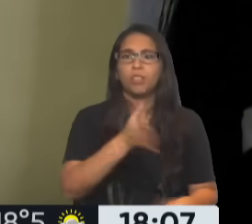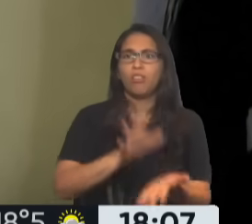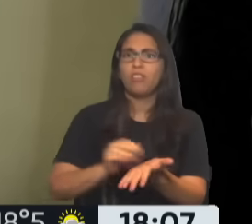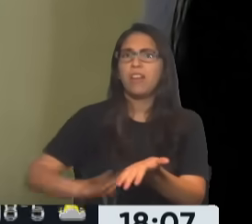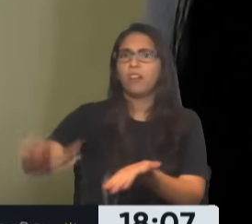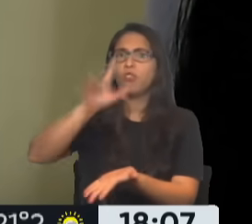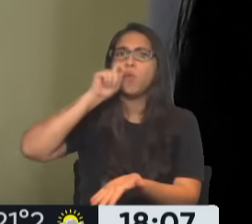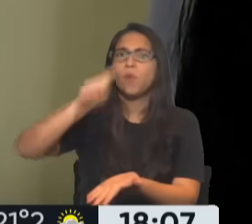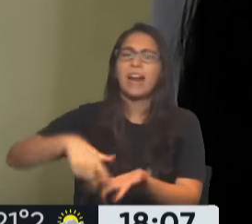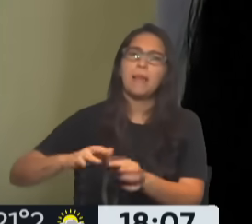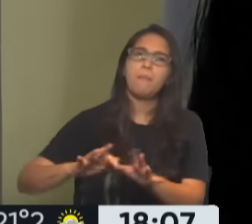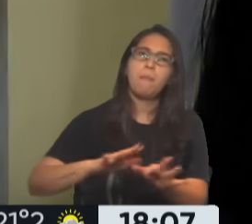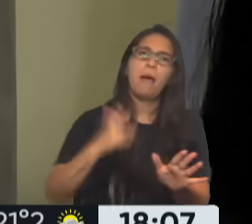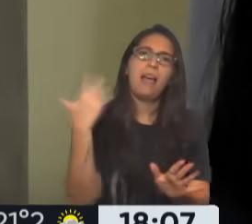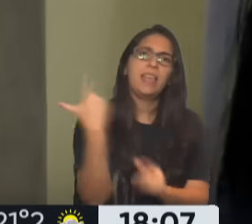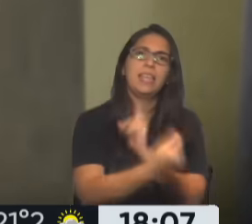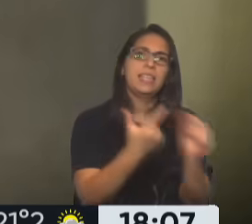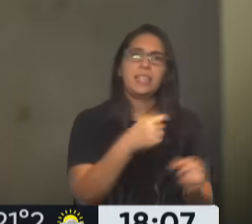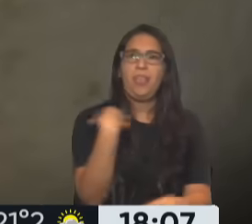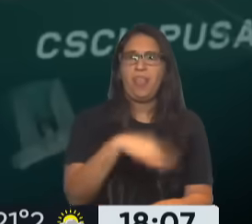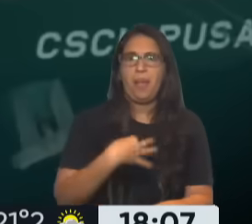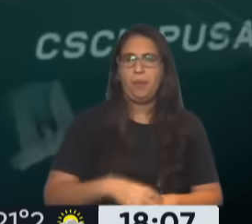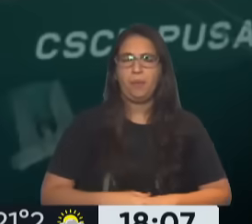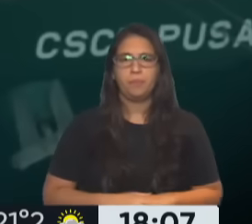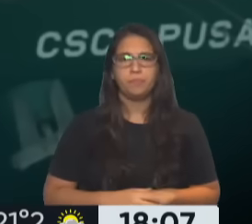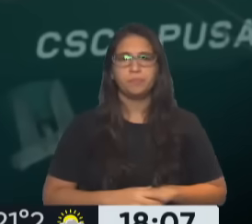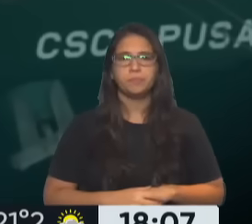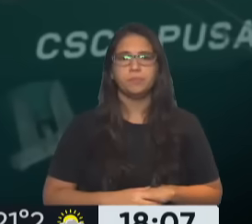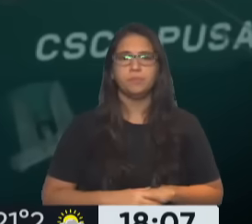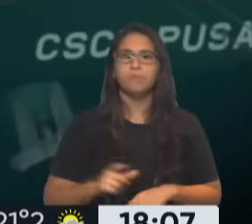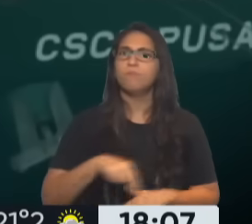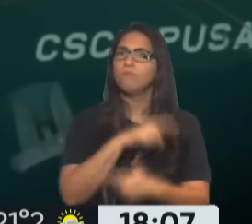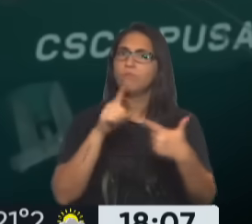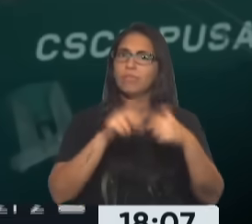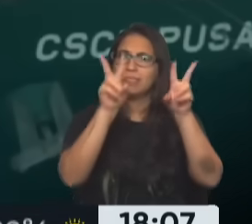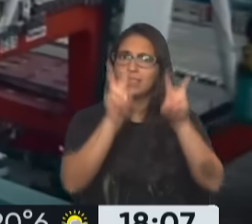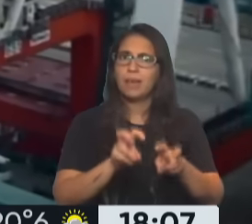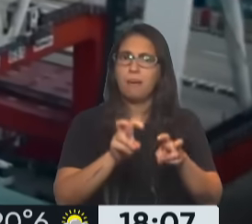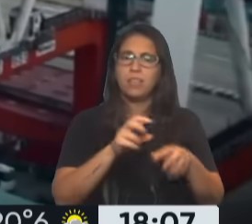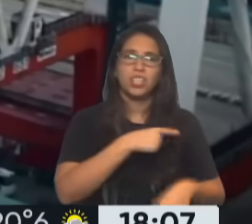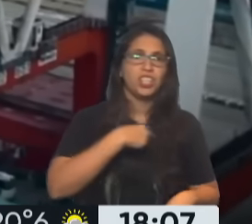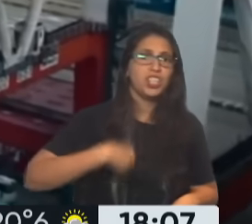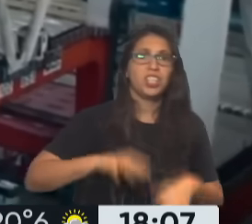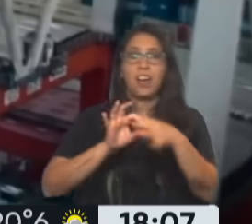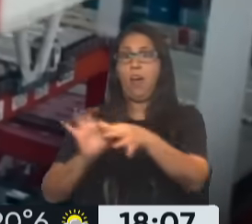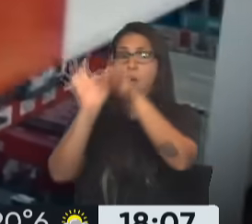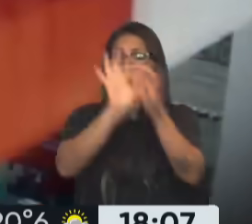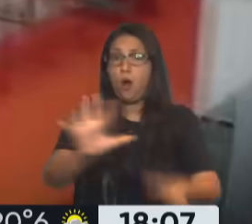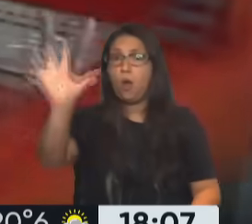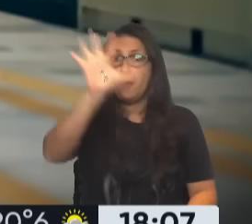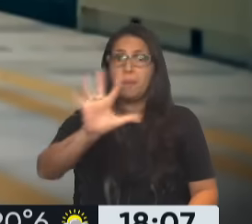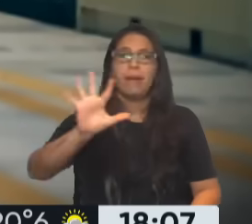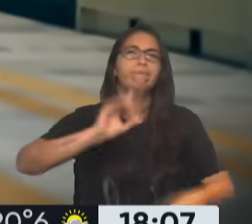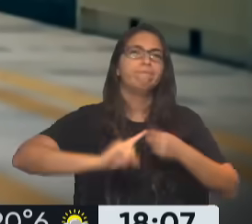territorio ucraniano capturado desde el inicio de la guerra. El otro gran tema entre China y la Unión Europea son las relaciones comerciales en las